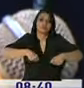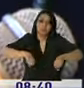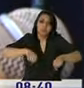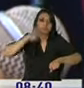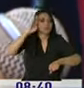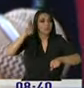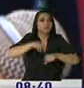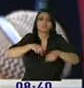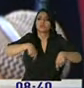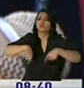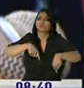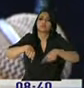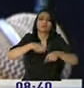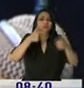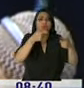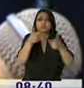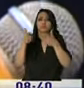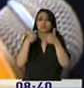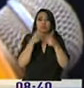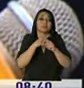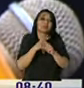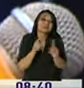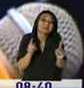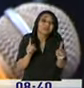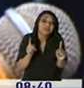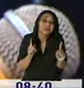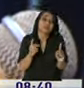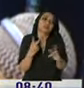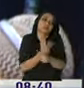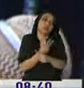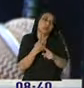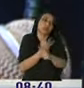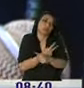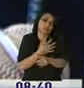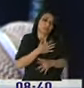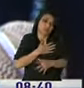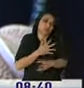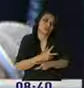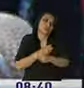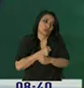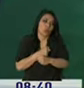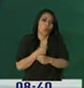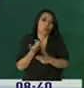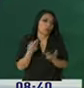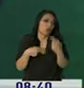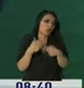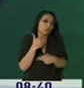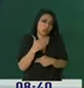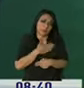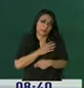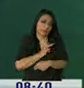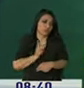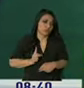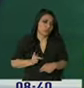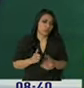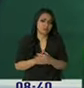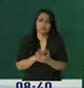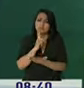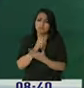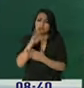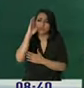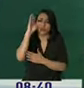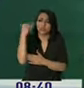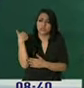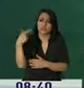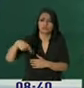pero la cuestión es que siempre aparte de eso uno tiene que tener seguridad en sus negocios. Sí pasan los policías, no, sí pasan, van